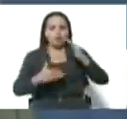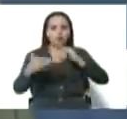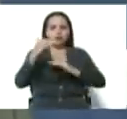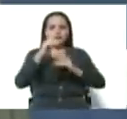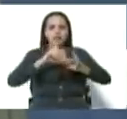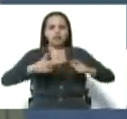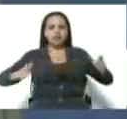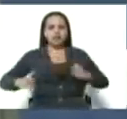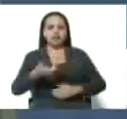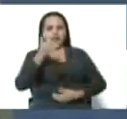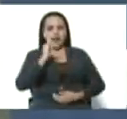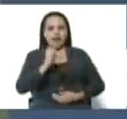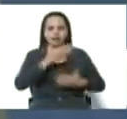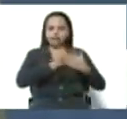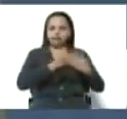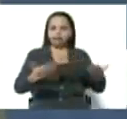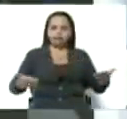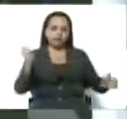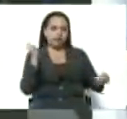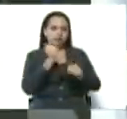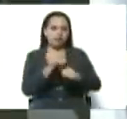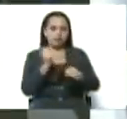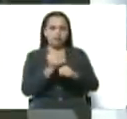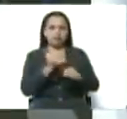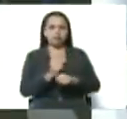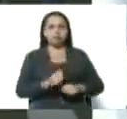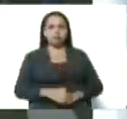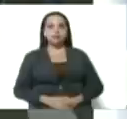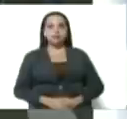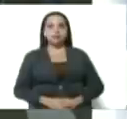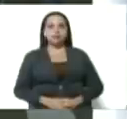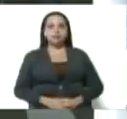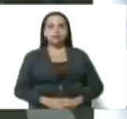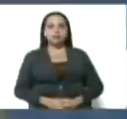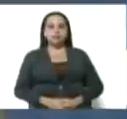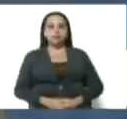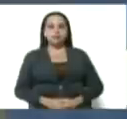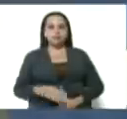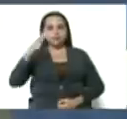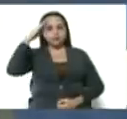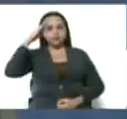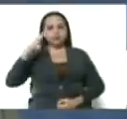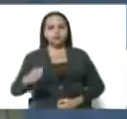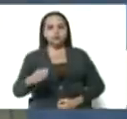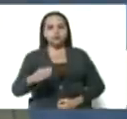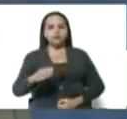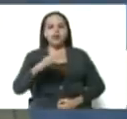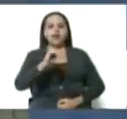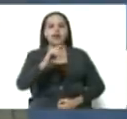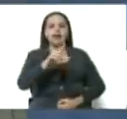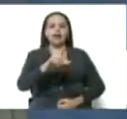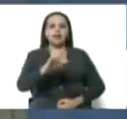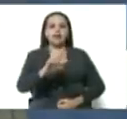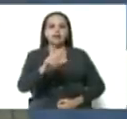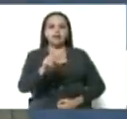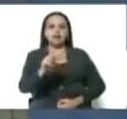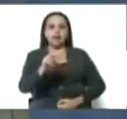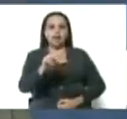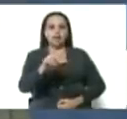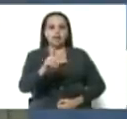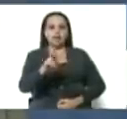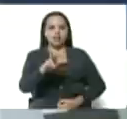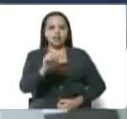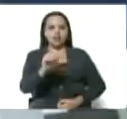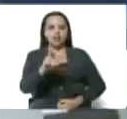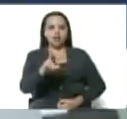dedicado por entero a sus tareas del almirante giuseppe alessandro quien